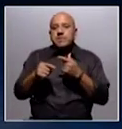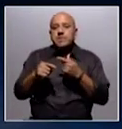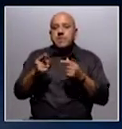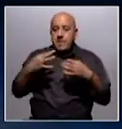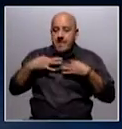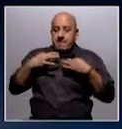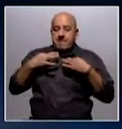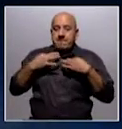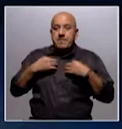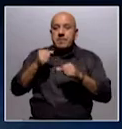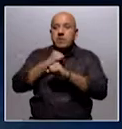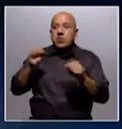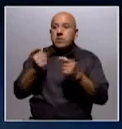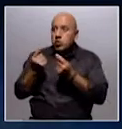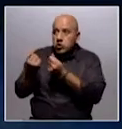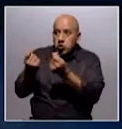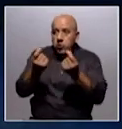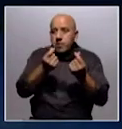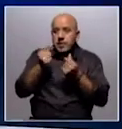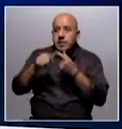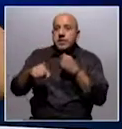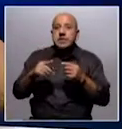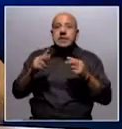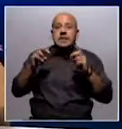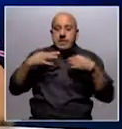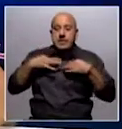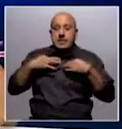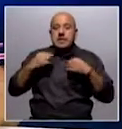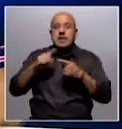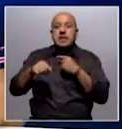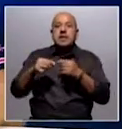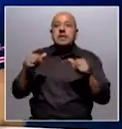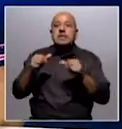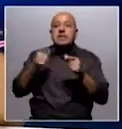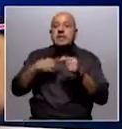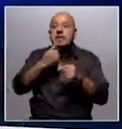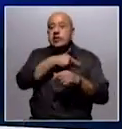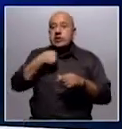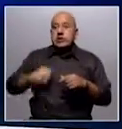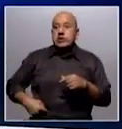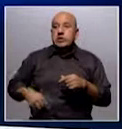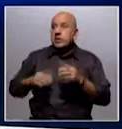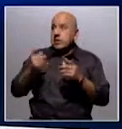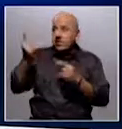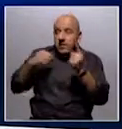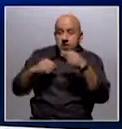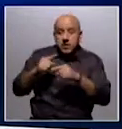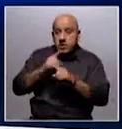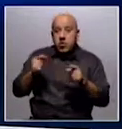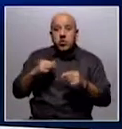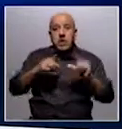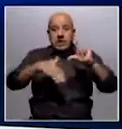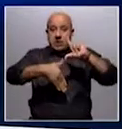ropas que podríamos estar comprando no los textiles también muchas veces fabricados en china que ya no van a llegar no sólo a